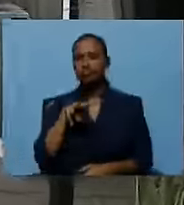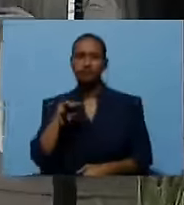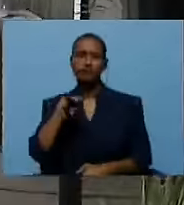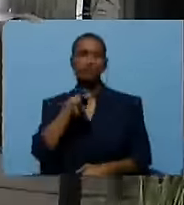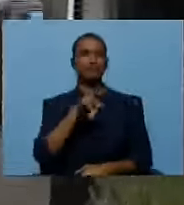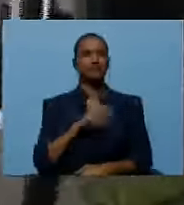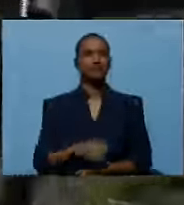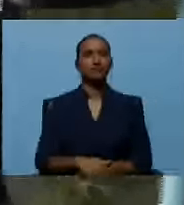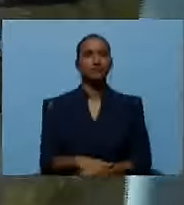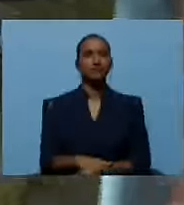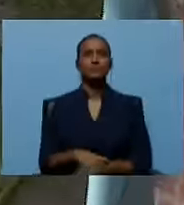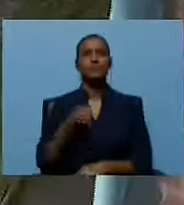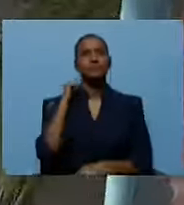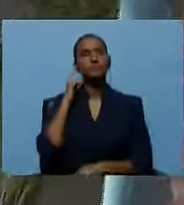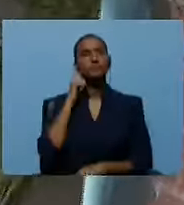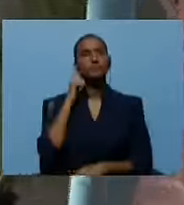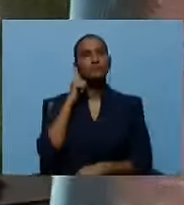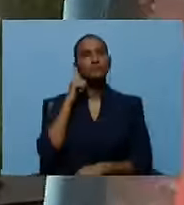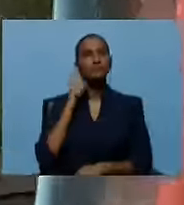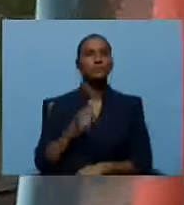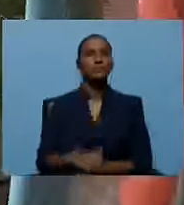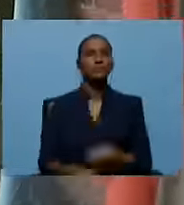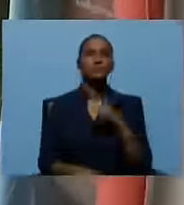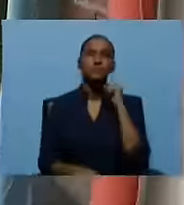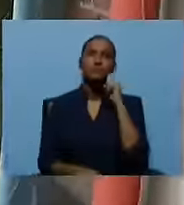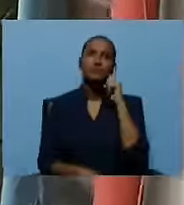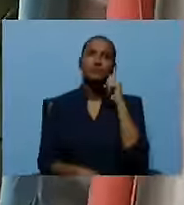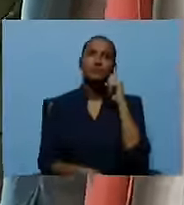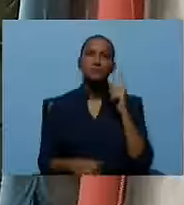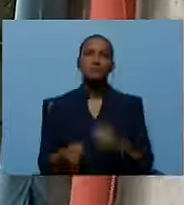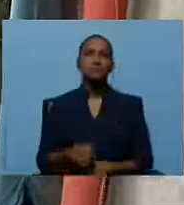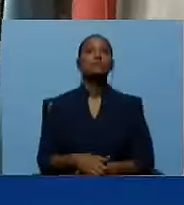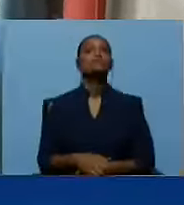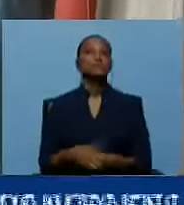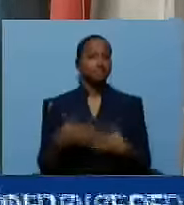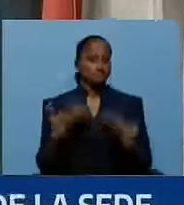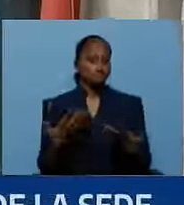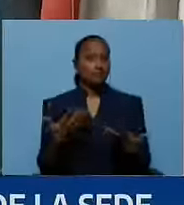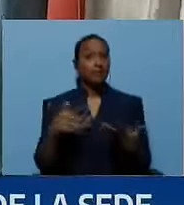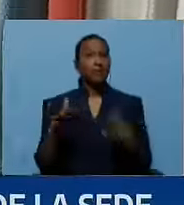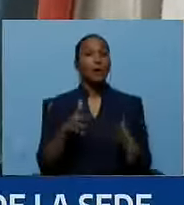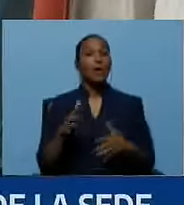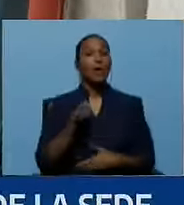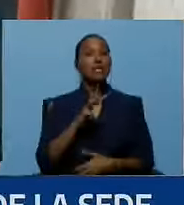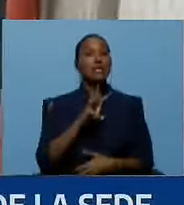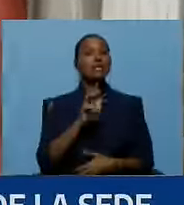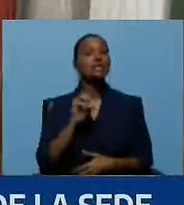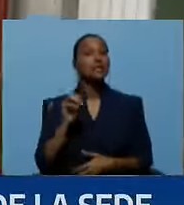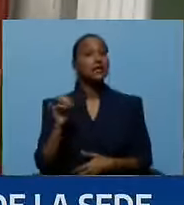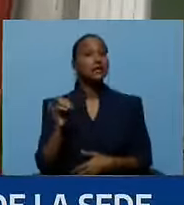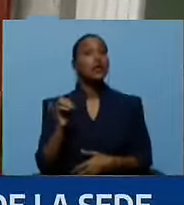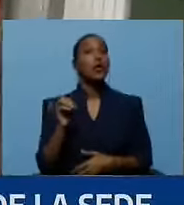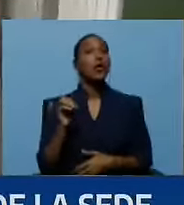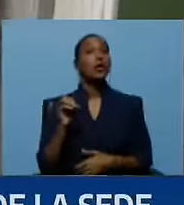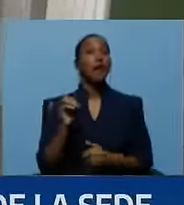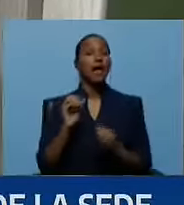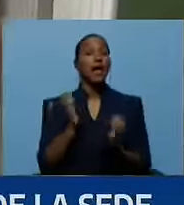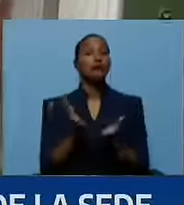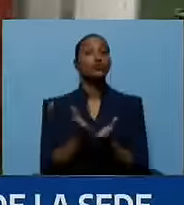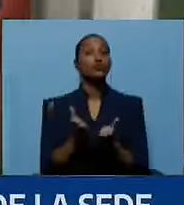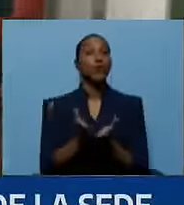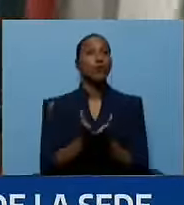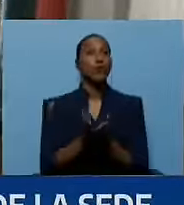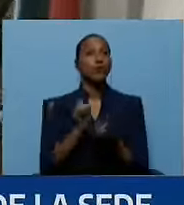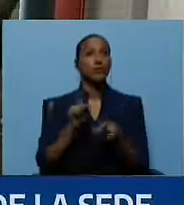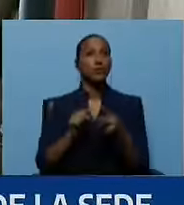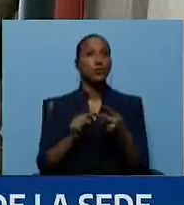adelante. Presidente, tendríamos entonces dos turnos de estudio, en donde 300 estudiantes en cada turno va a ser vida en ya este va, edificio. Ya va, estoy preocupado. Tenga